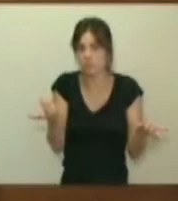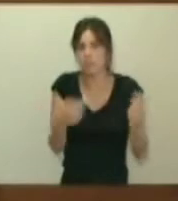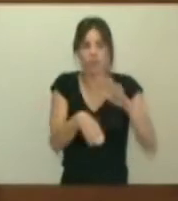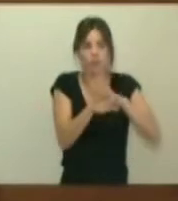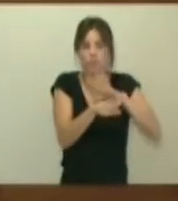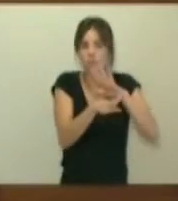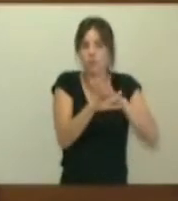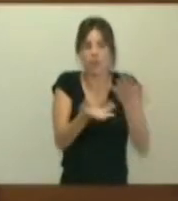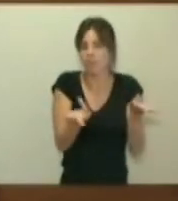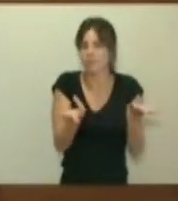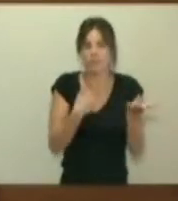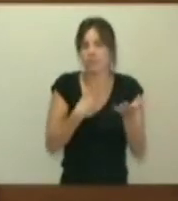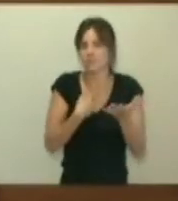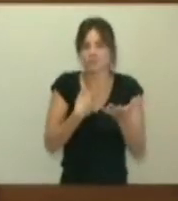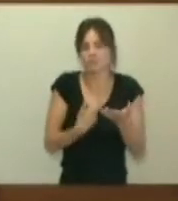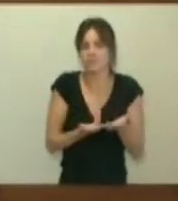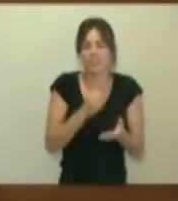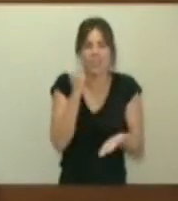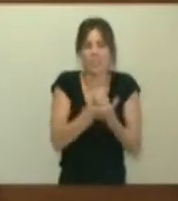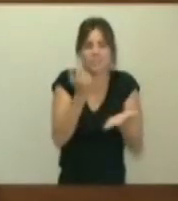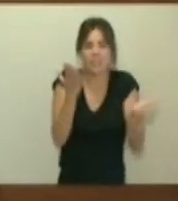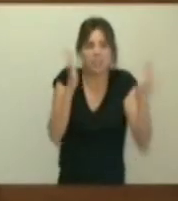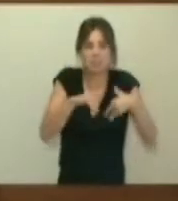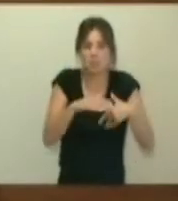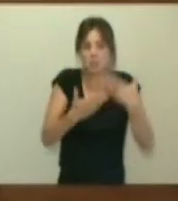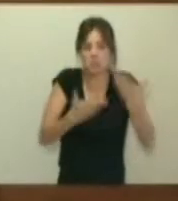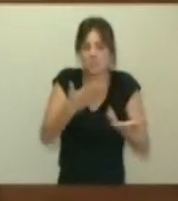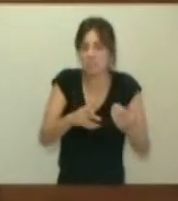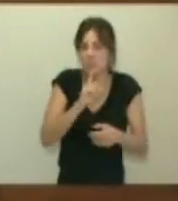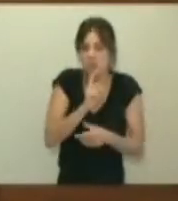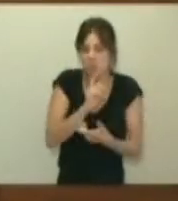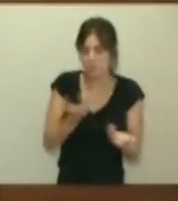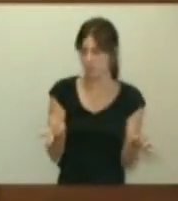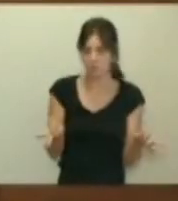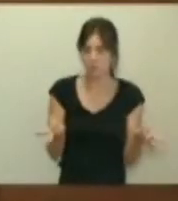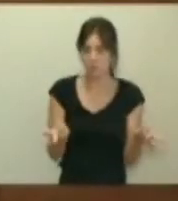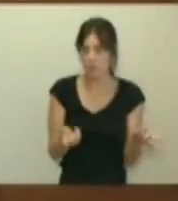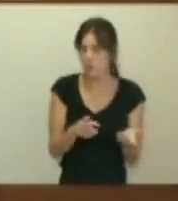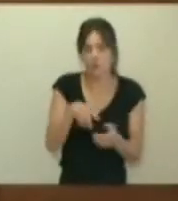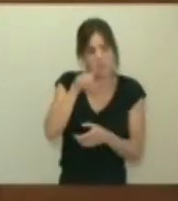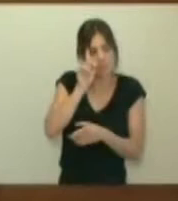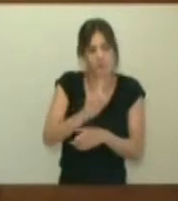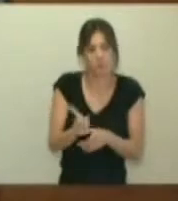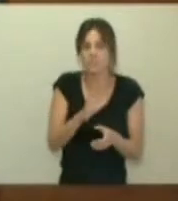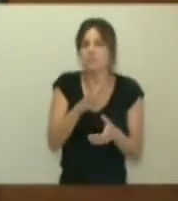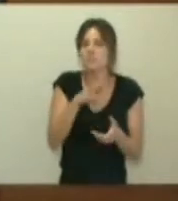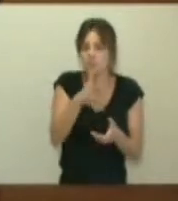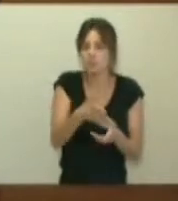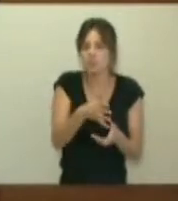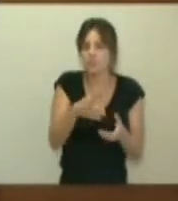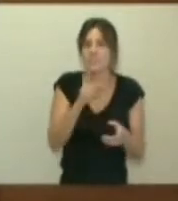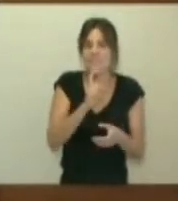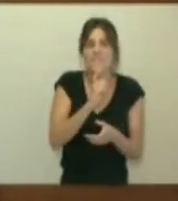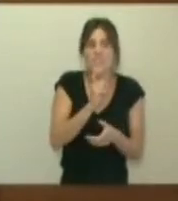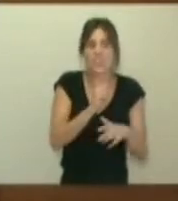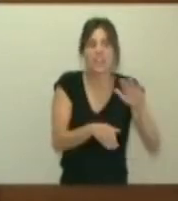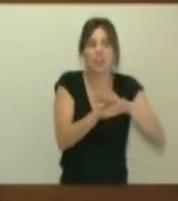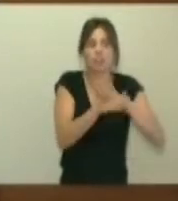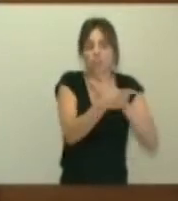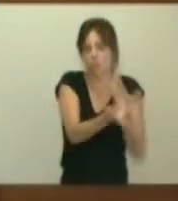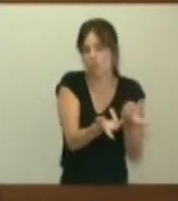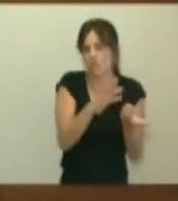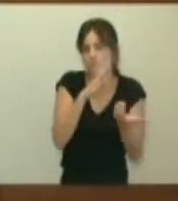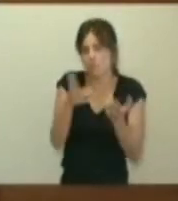continuidad de una fundación pública cuyas funciones se duplican y solapan con las que desarrollan tanto las asociaciones del sector como la